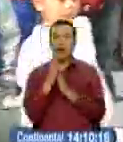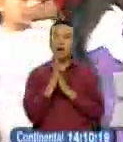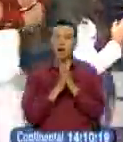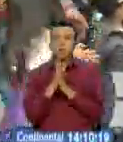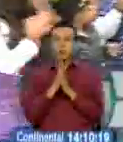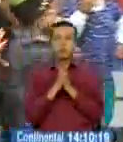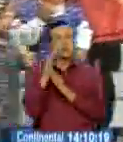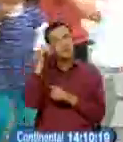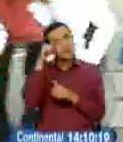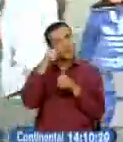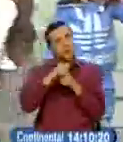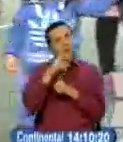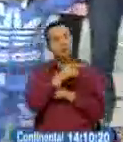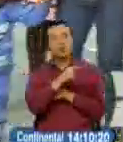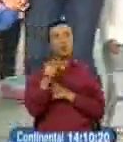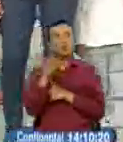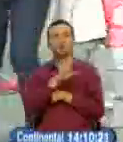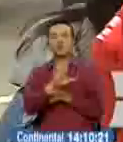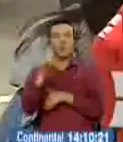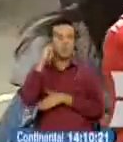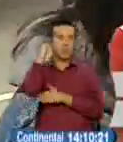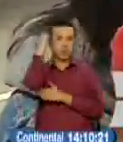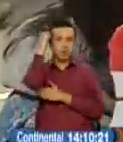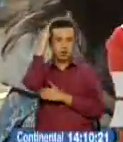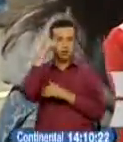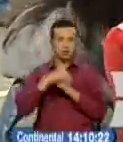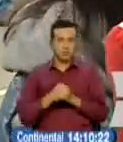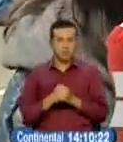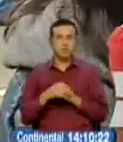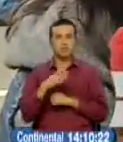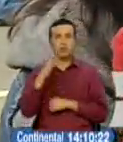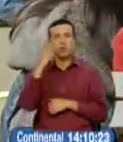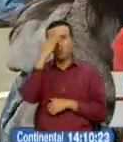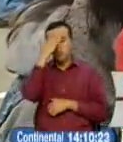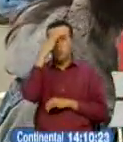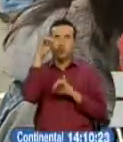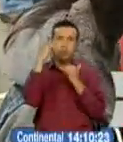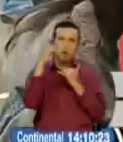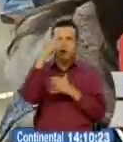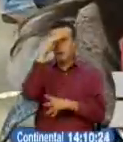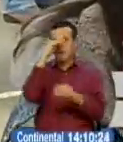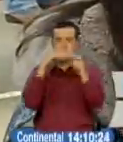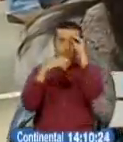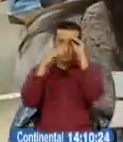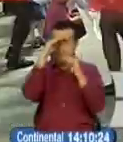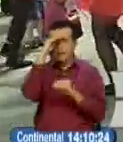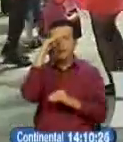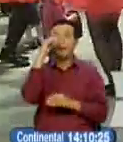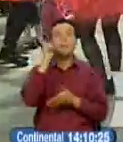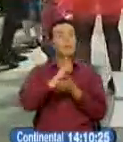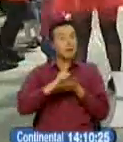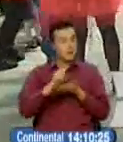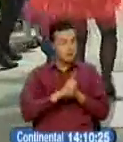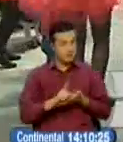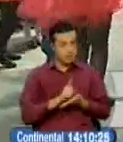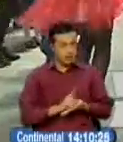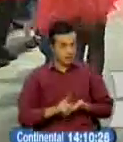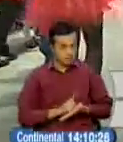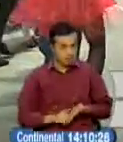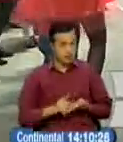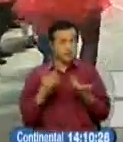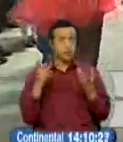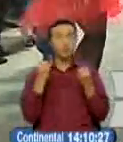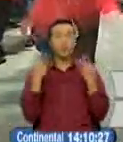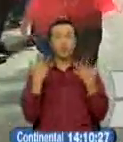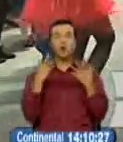que recuerden y defiendan los que son sus derechos. Sé jugar y aprender a hacer los deberes. A nivel nacional son un poco más